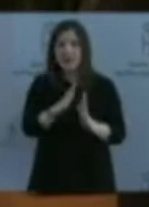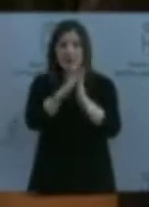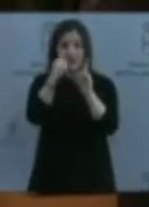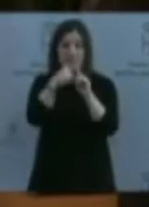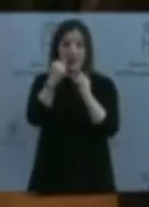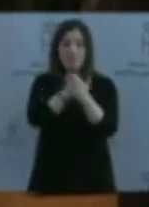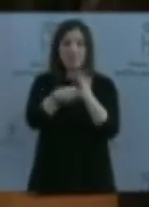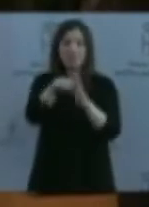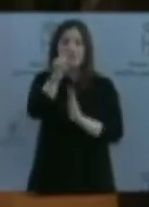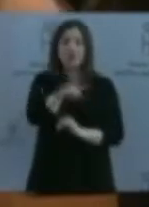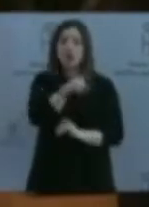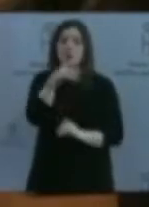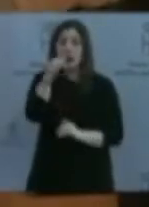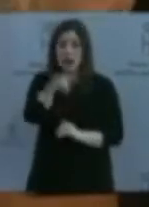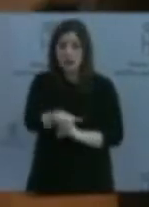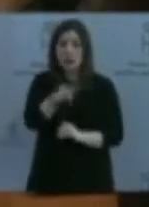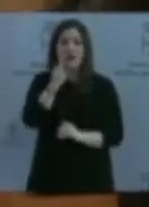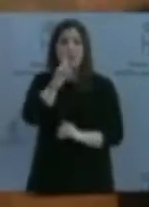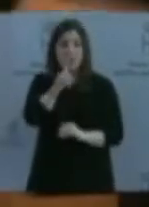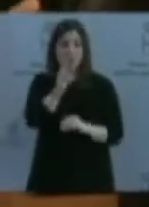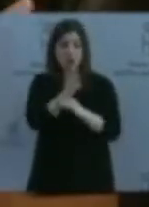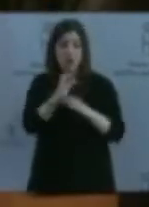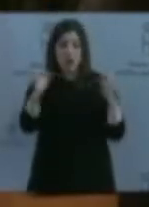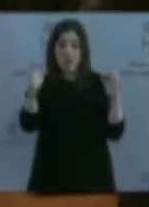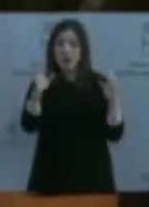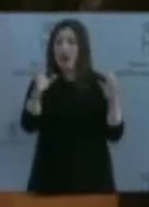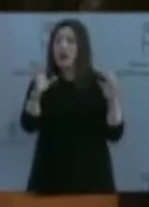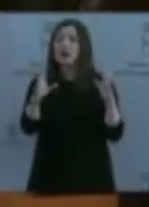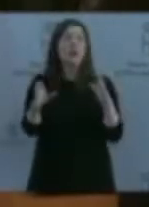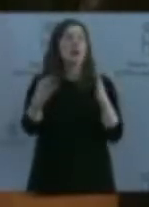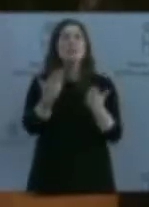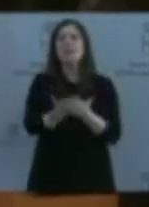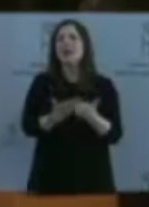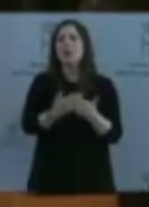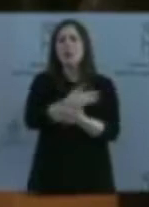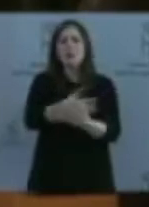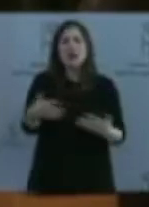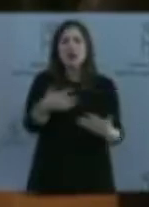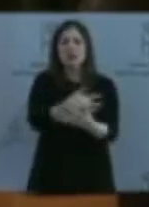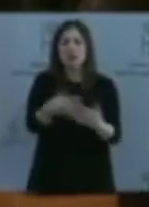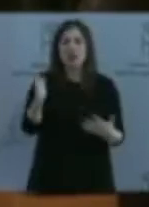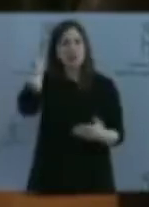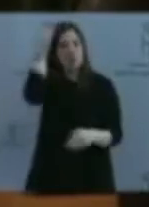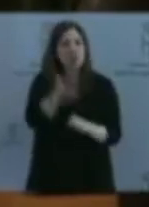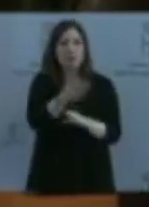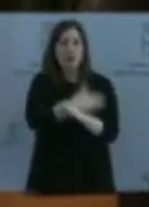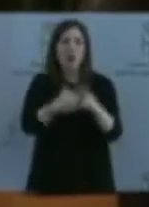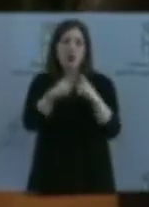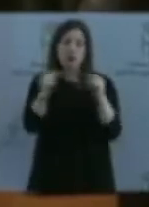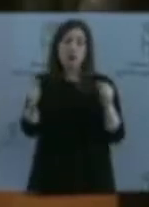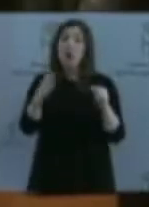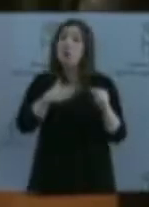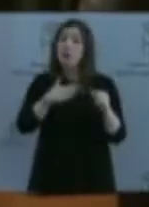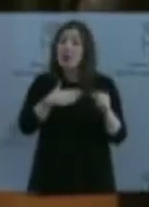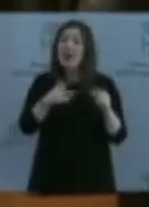Cámara que permanentemente se piden millones y millones para el prerrománico asturiano, que no es propiedad de los asturianos y asturianas, sino de la Iglesia. La idea es, si